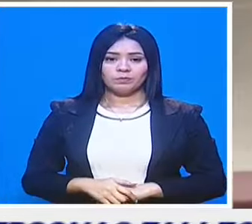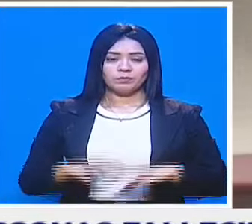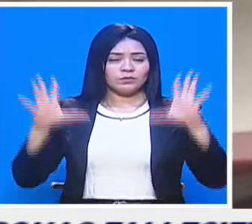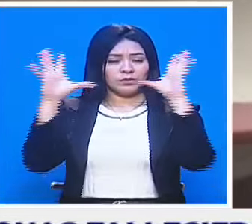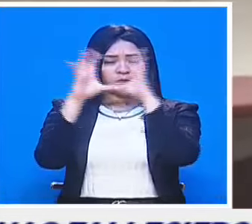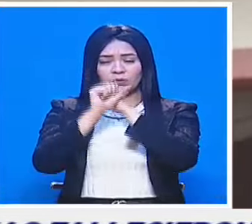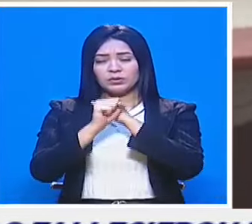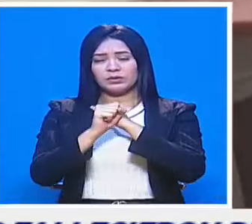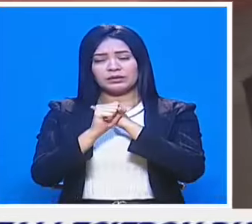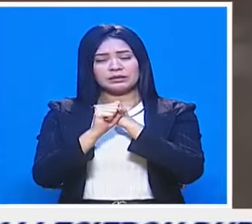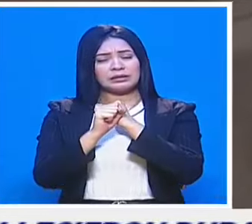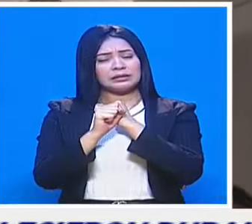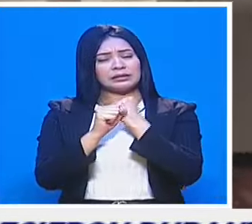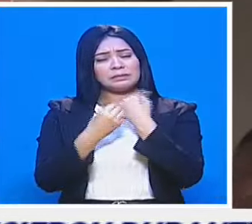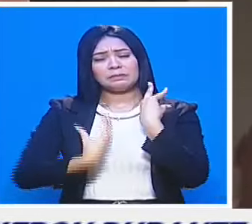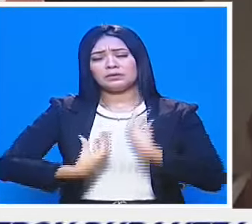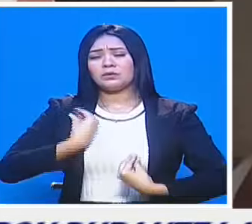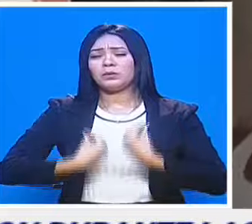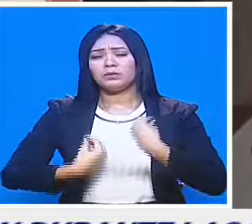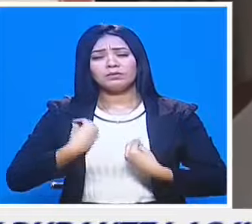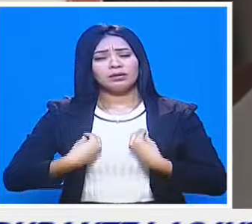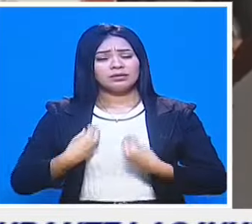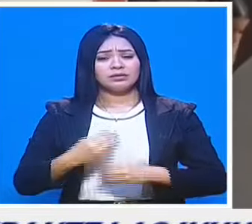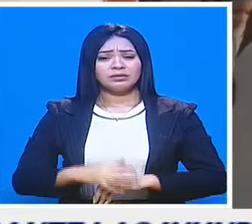de zozobra.